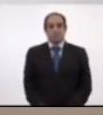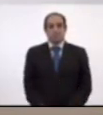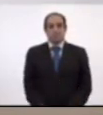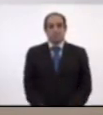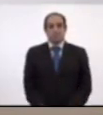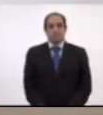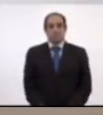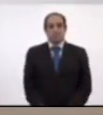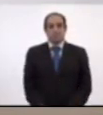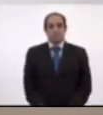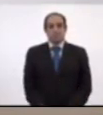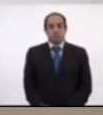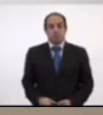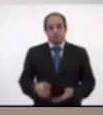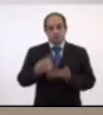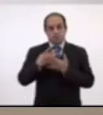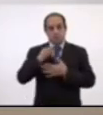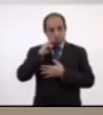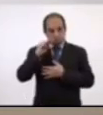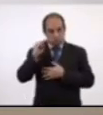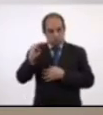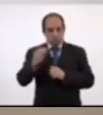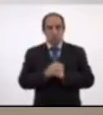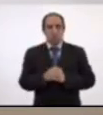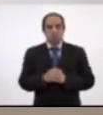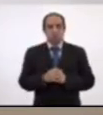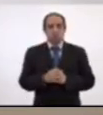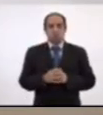Aquí me llegó mi SMS.